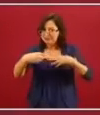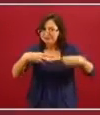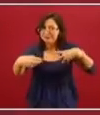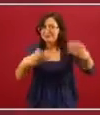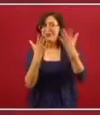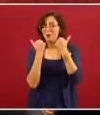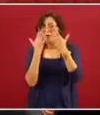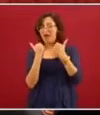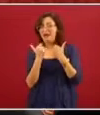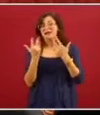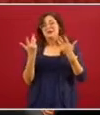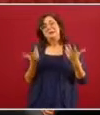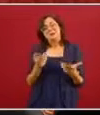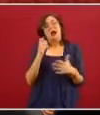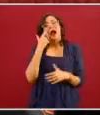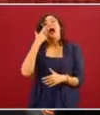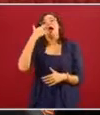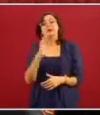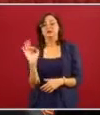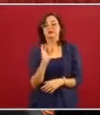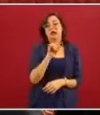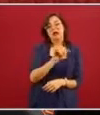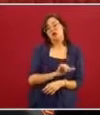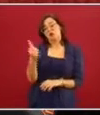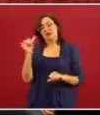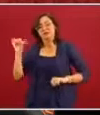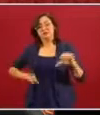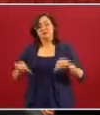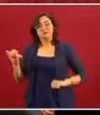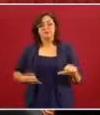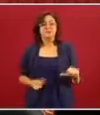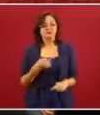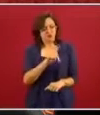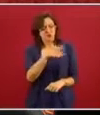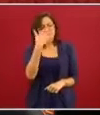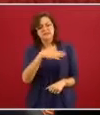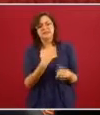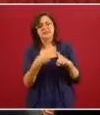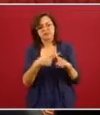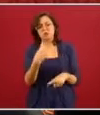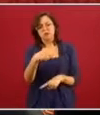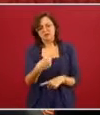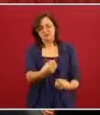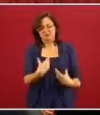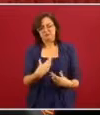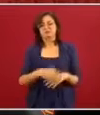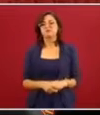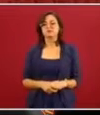hubiera infectado, y habría que ver qué otras actividades hizo, ¿no? Pero si me da el dato lo podemos identificar. Y